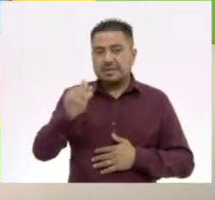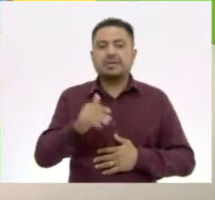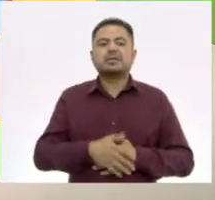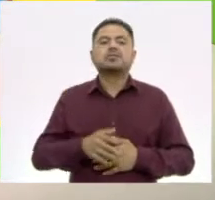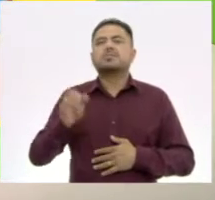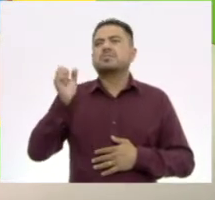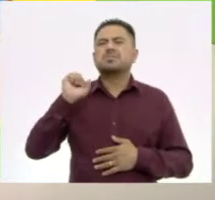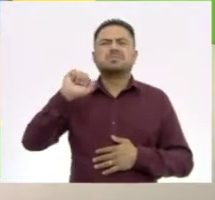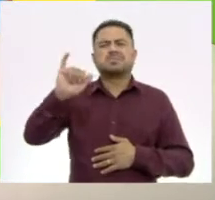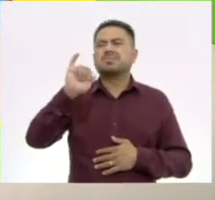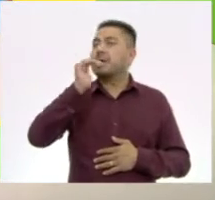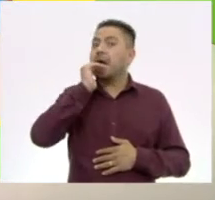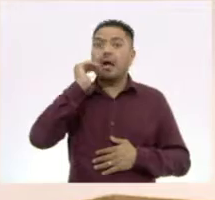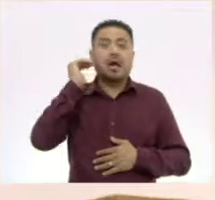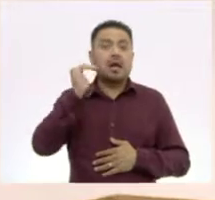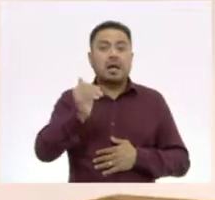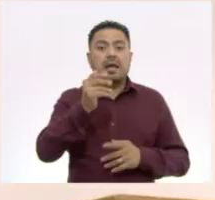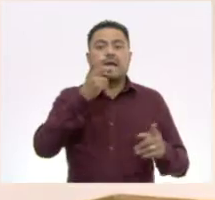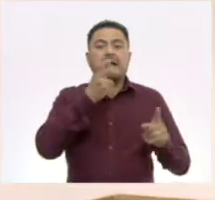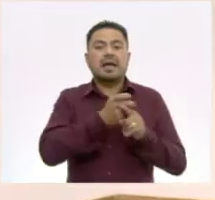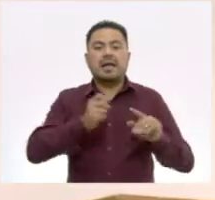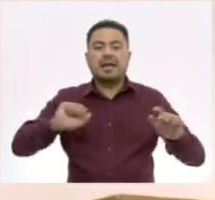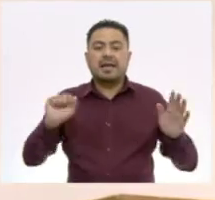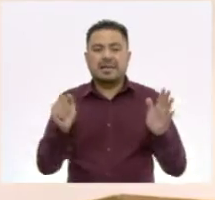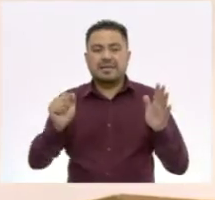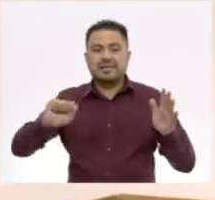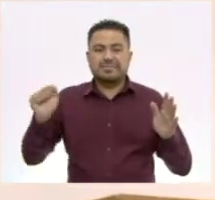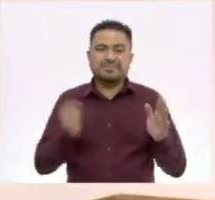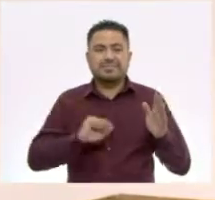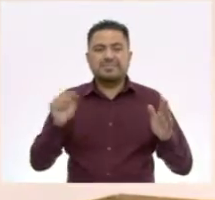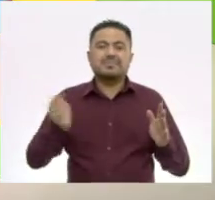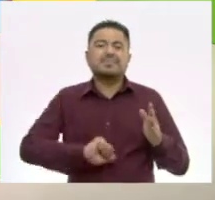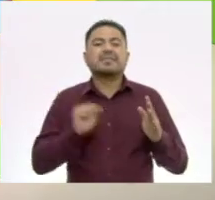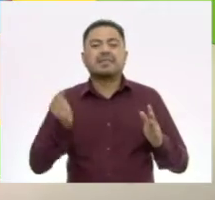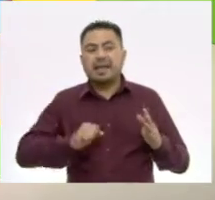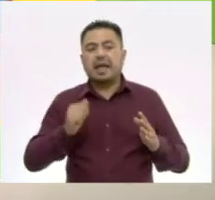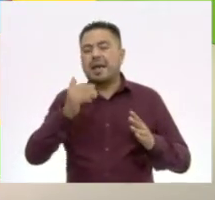sí muy bien es un pandero muy bien